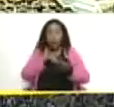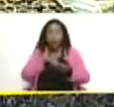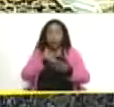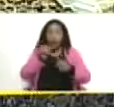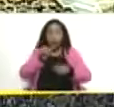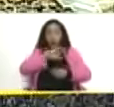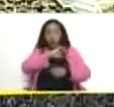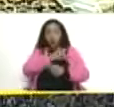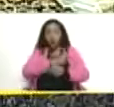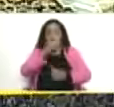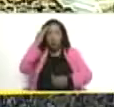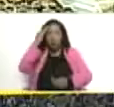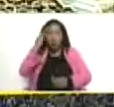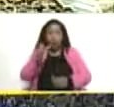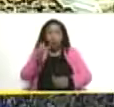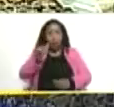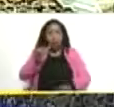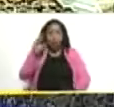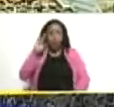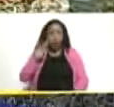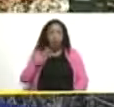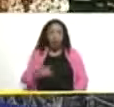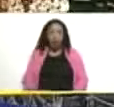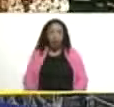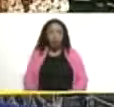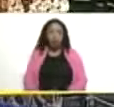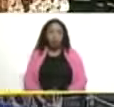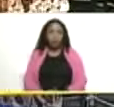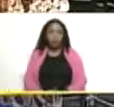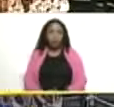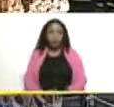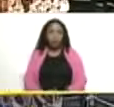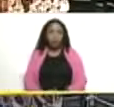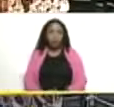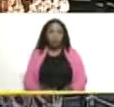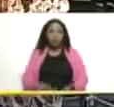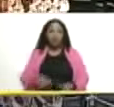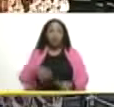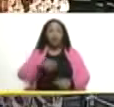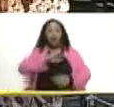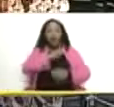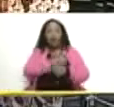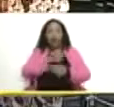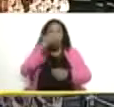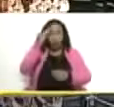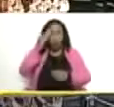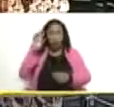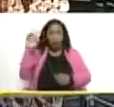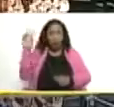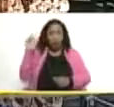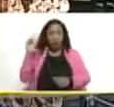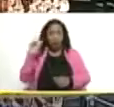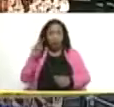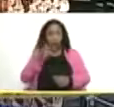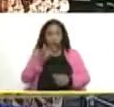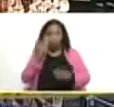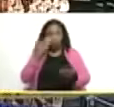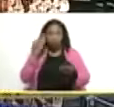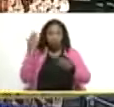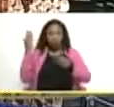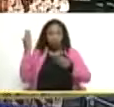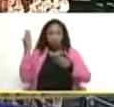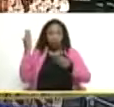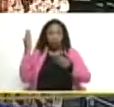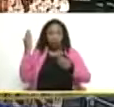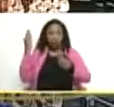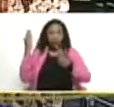fuerza militar de Bolívar, la fuerza militar de Venezuela. Como ustedes pueden ver,